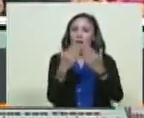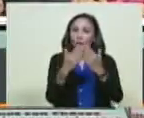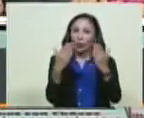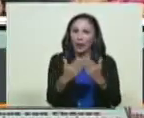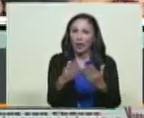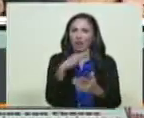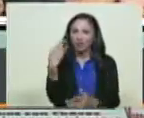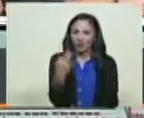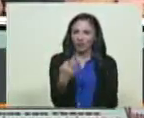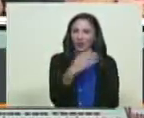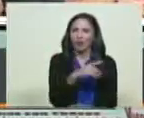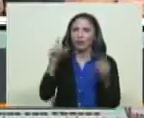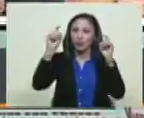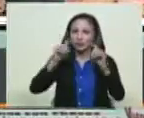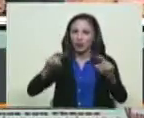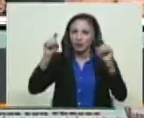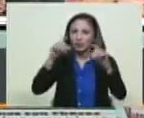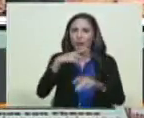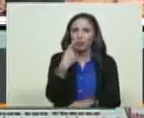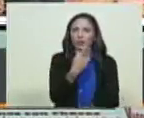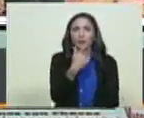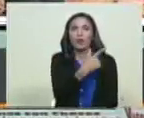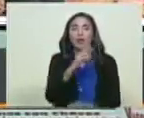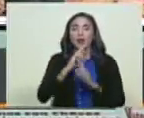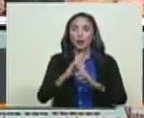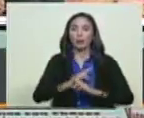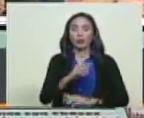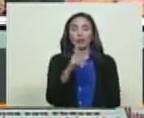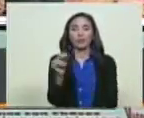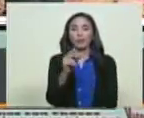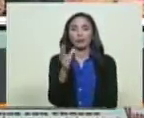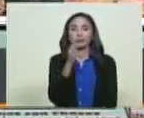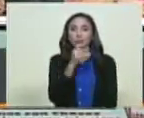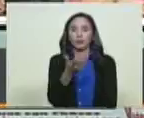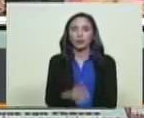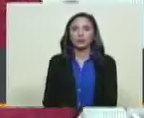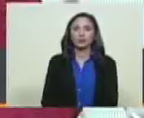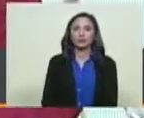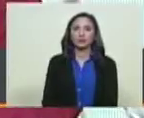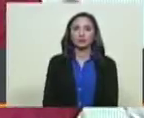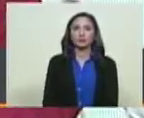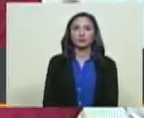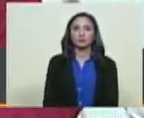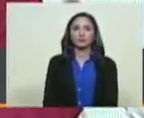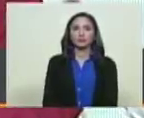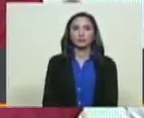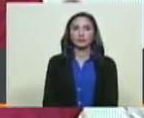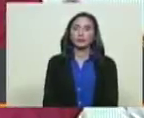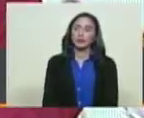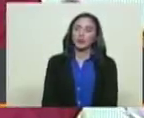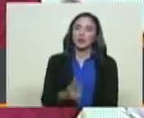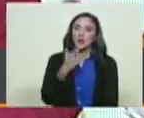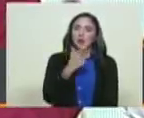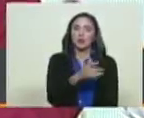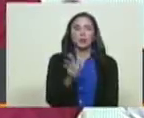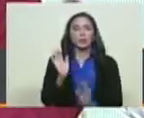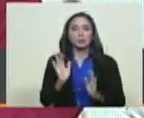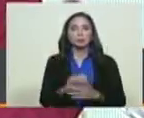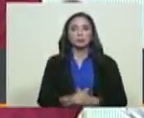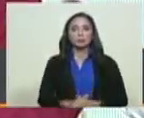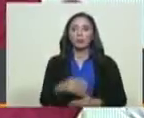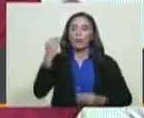líderes y me dijo que no yo les dije bueno esto vamos a hacer una cosa